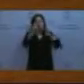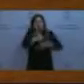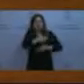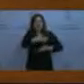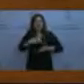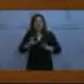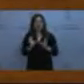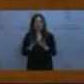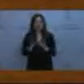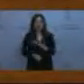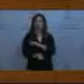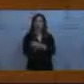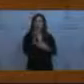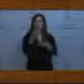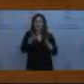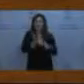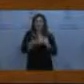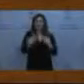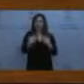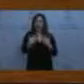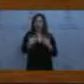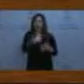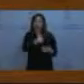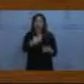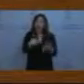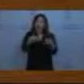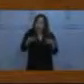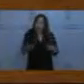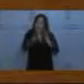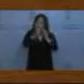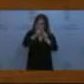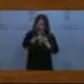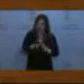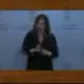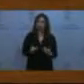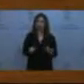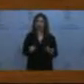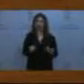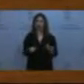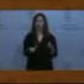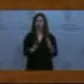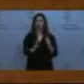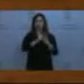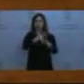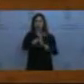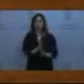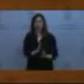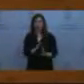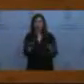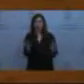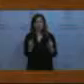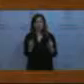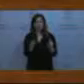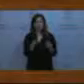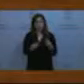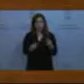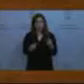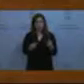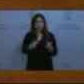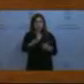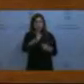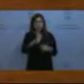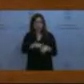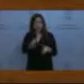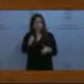que tiene una función investigadora. Pero es que, al final, eso a mí me suena casi a una justicia paralela.